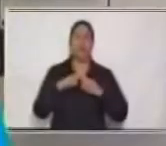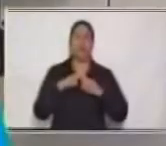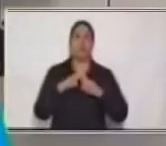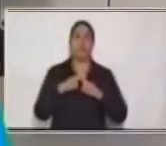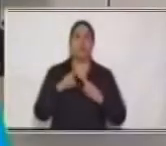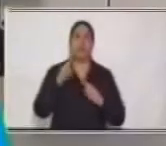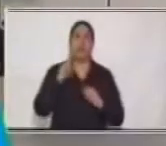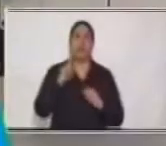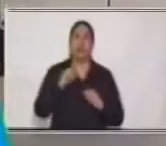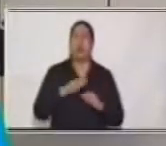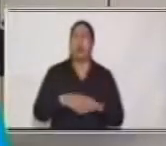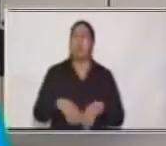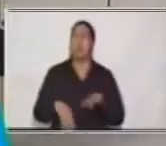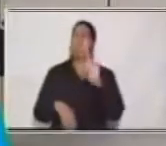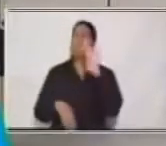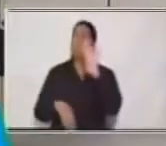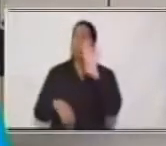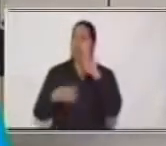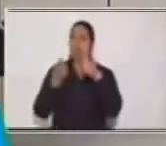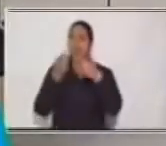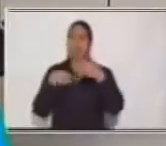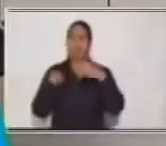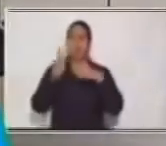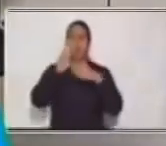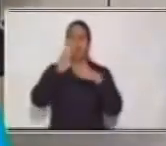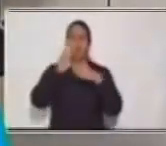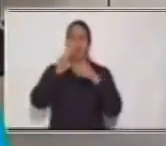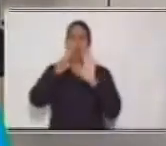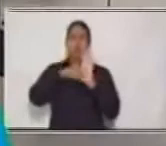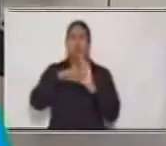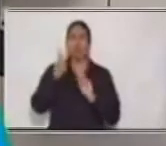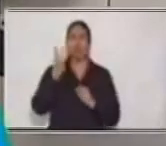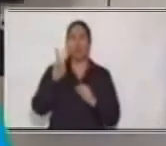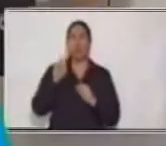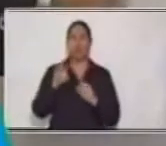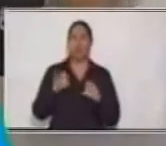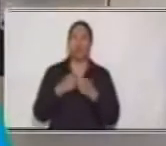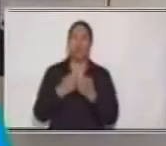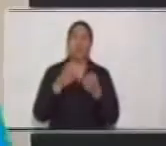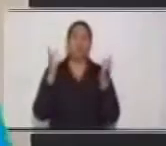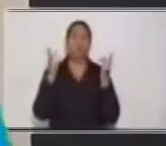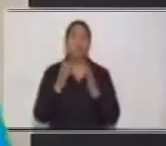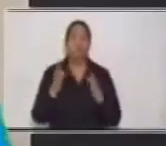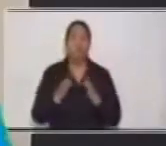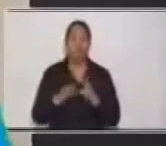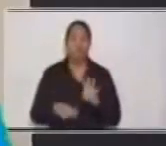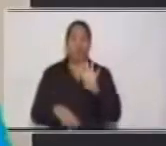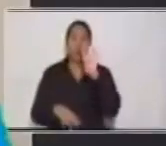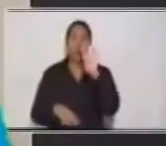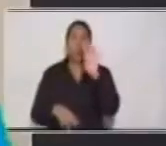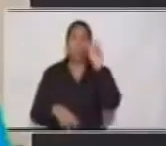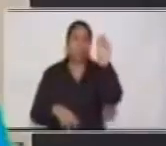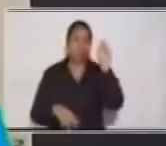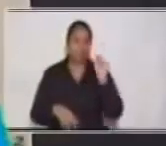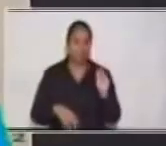2, menos 2. Y podemos formar entonces con estos 4 puntos un